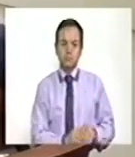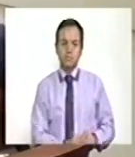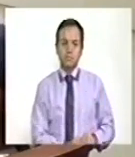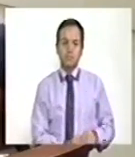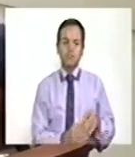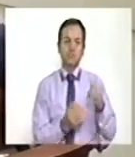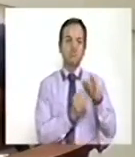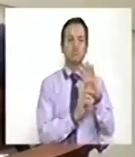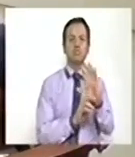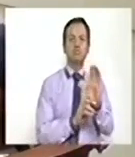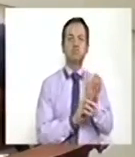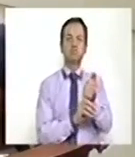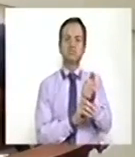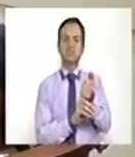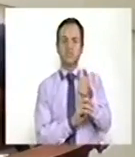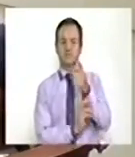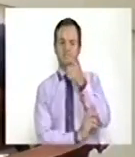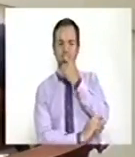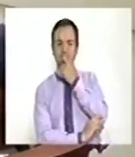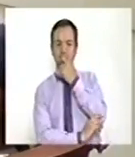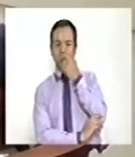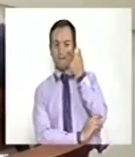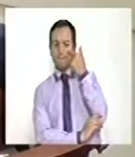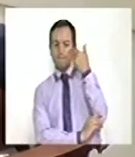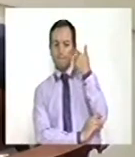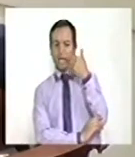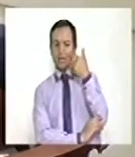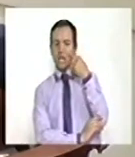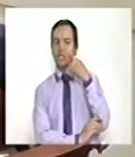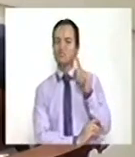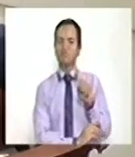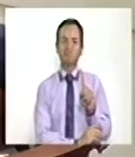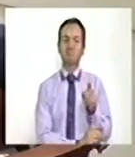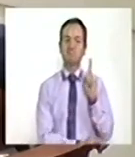haber encontrado indicios sólidos